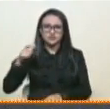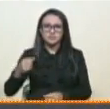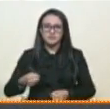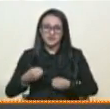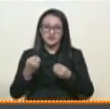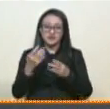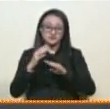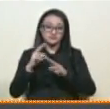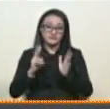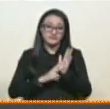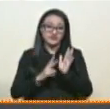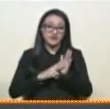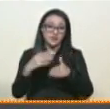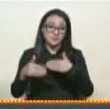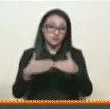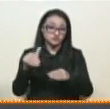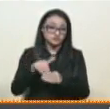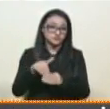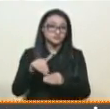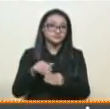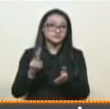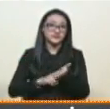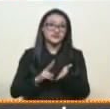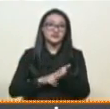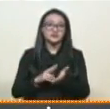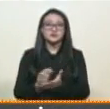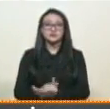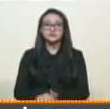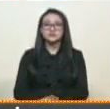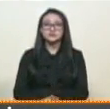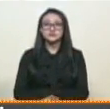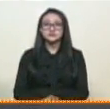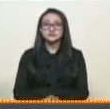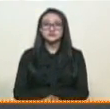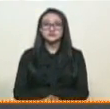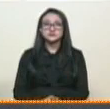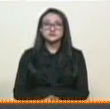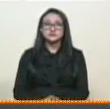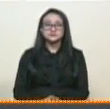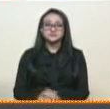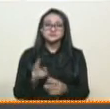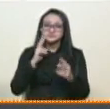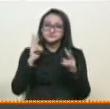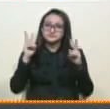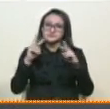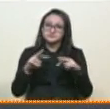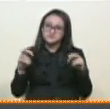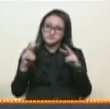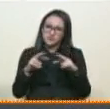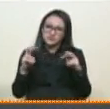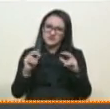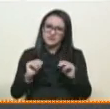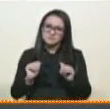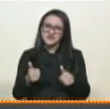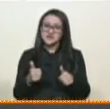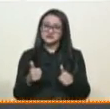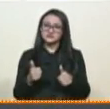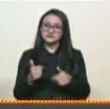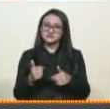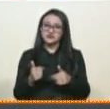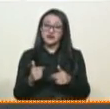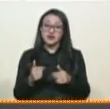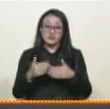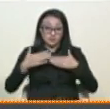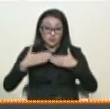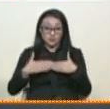de transparencia del proceso electoral. Entonces, la auditoría empieza desde el mismo arranque,